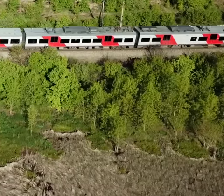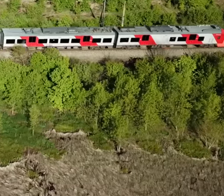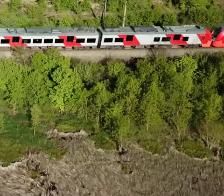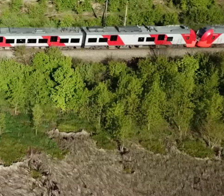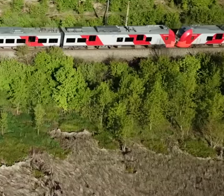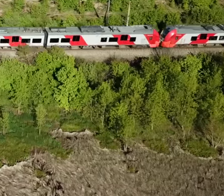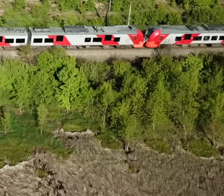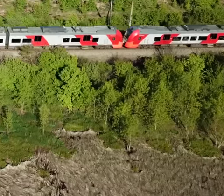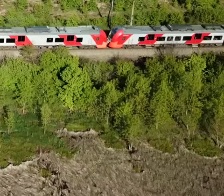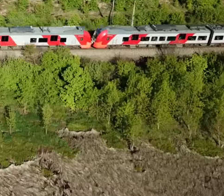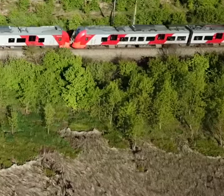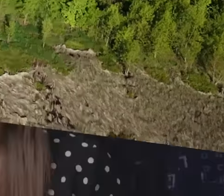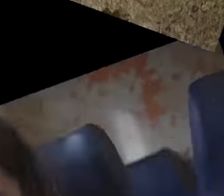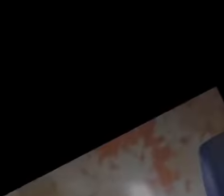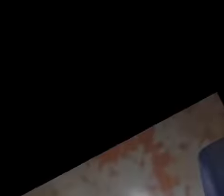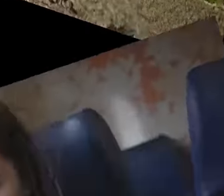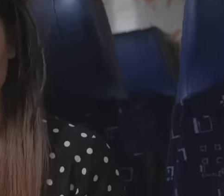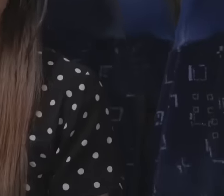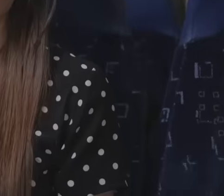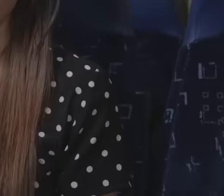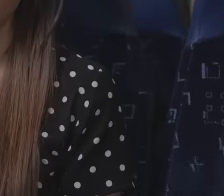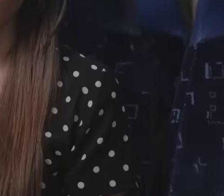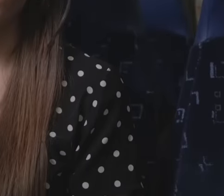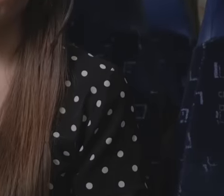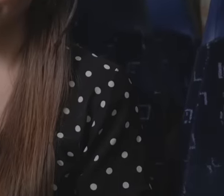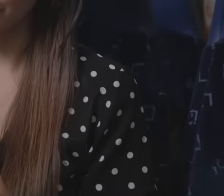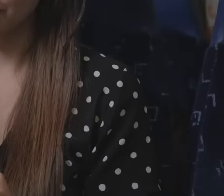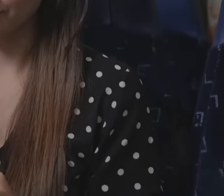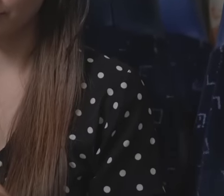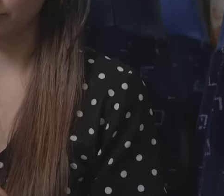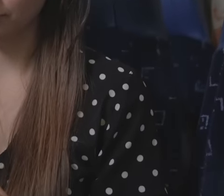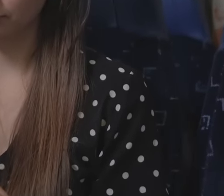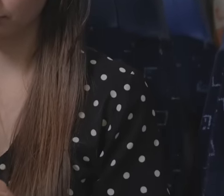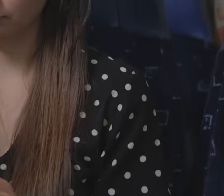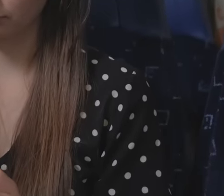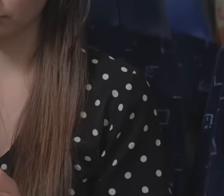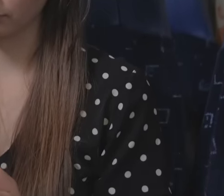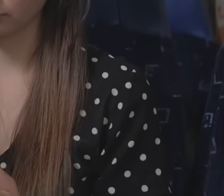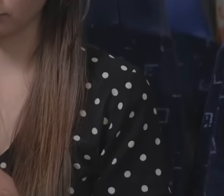convertirlo en una prioridad durante su presidencia.